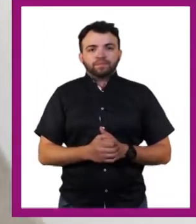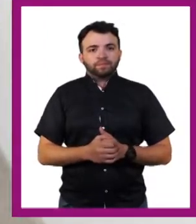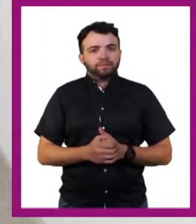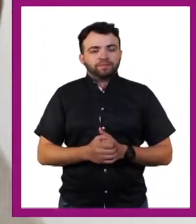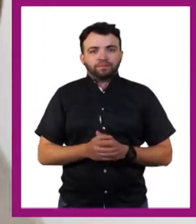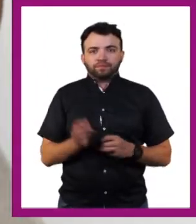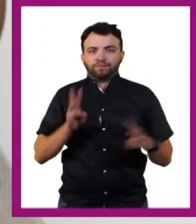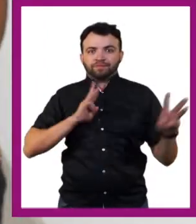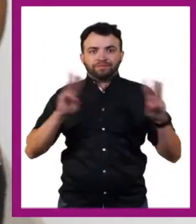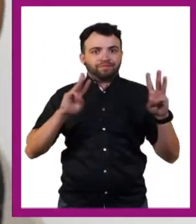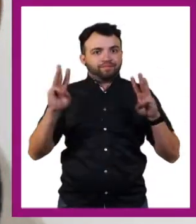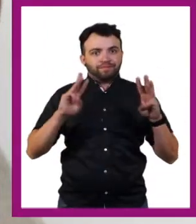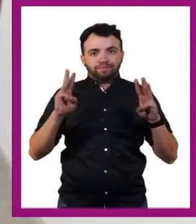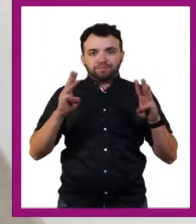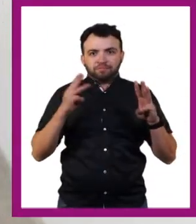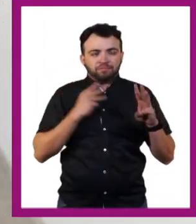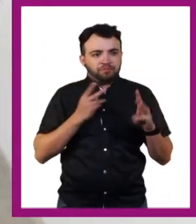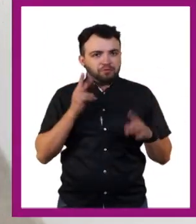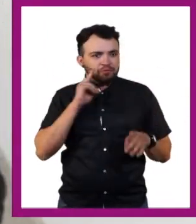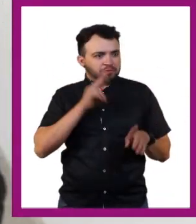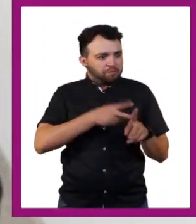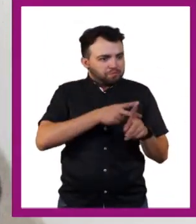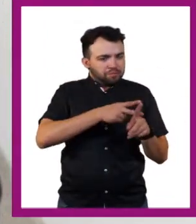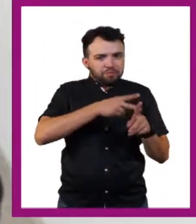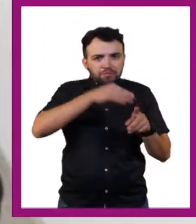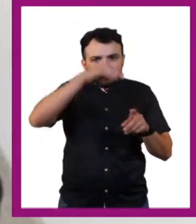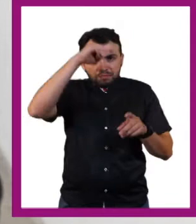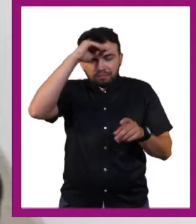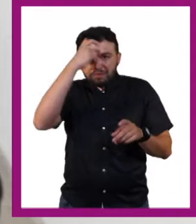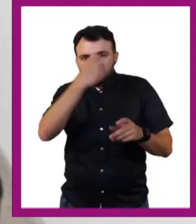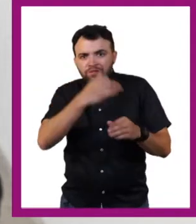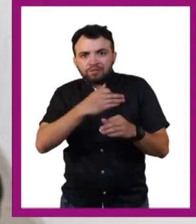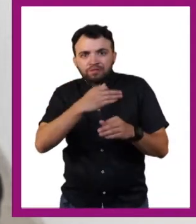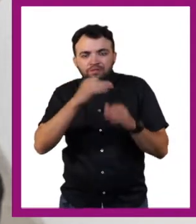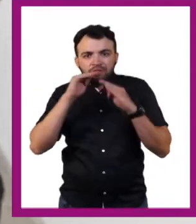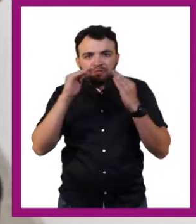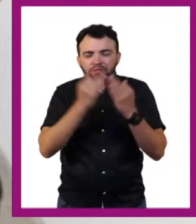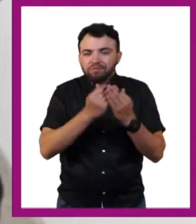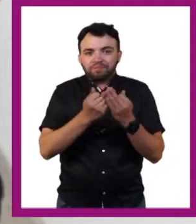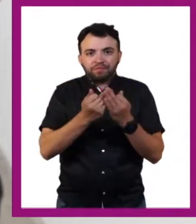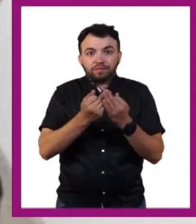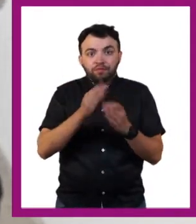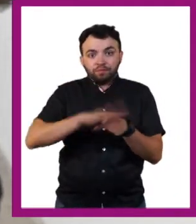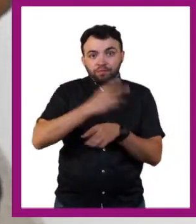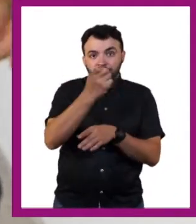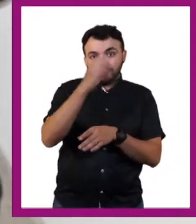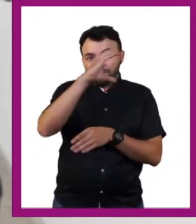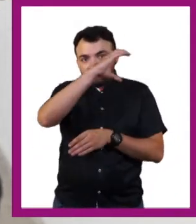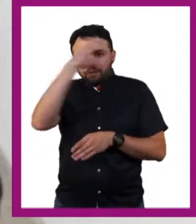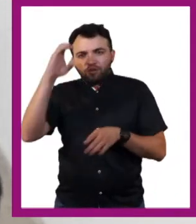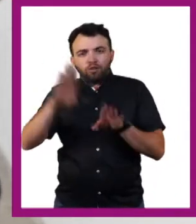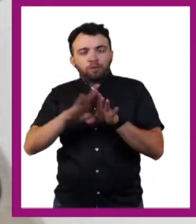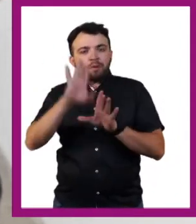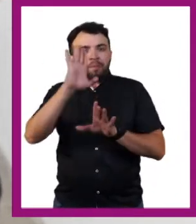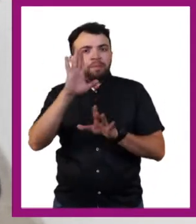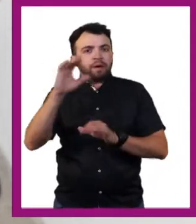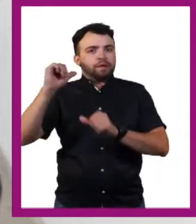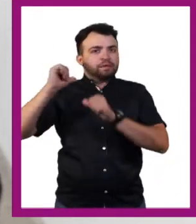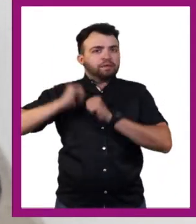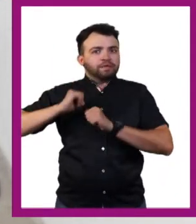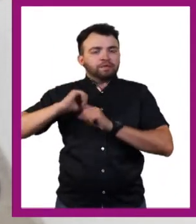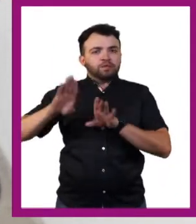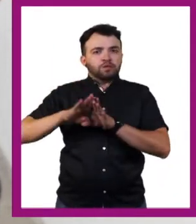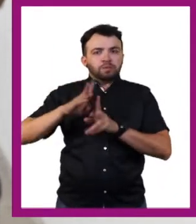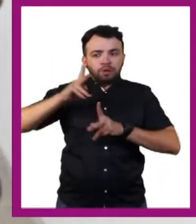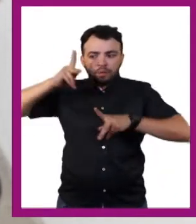¡Wow! No lo había pensado de esa manera. Por eso, las fotografías son como una máquina del tiempo que nos permite visitar el pasado